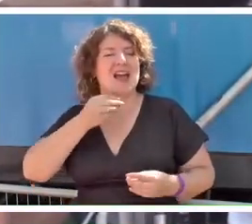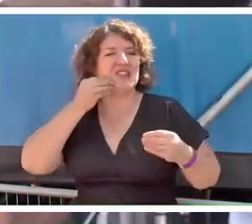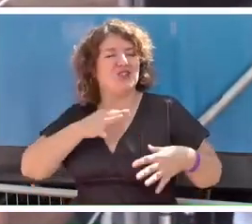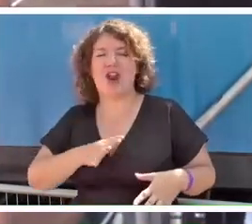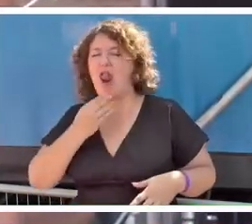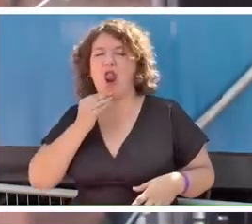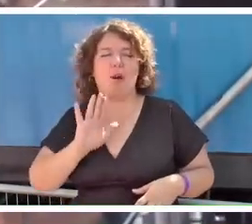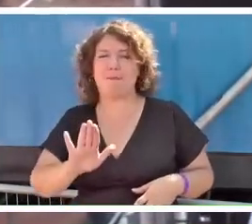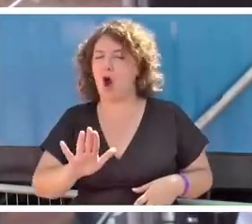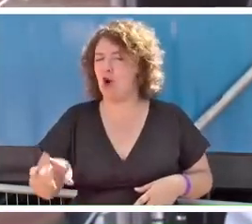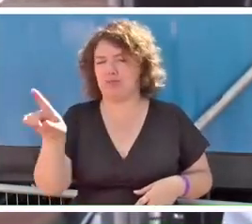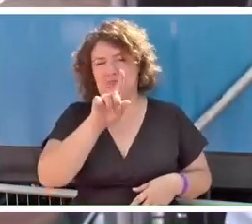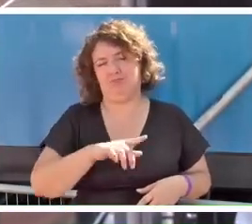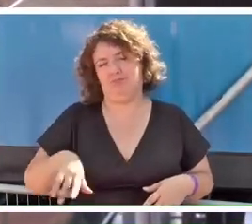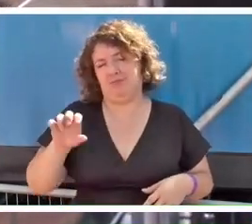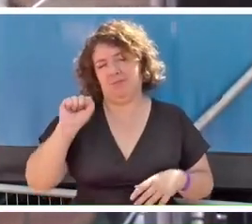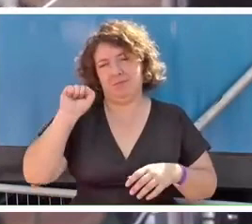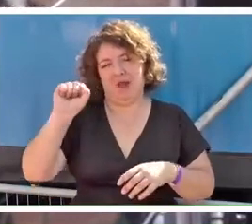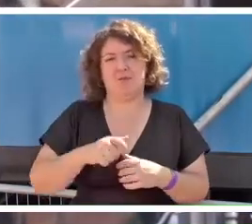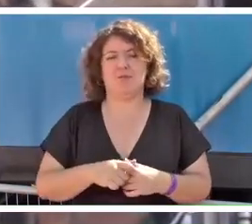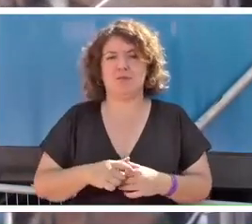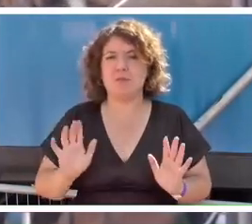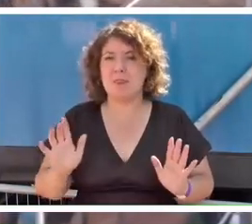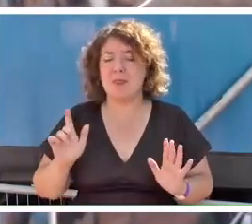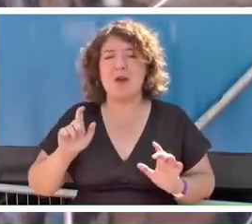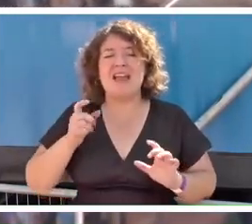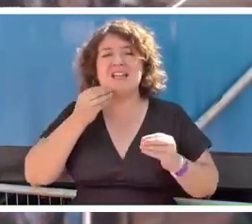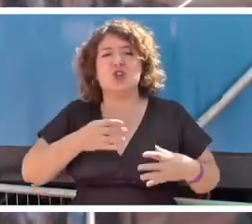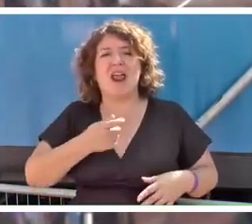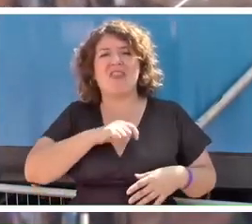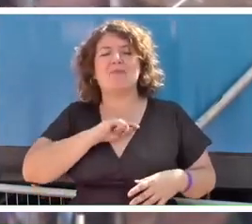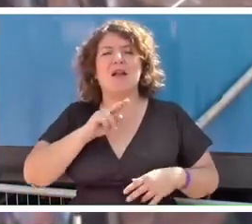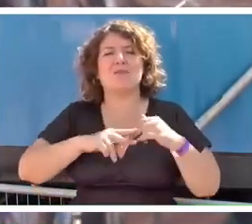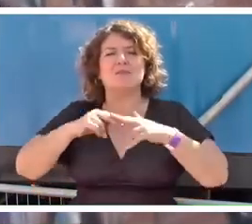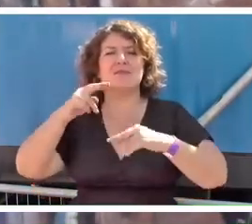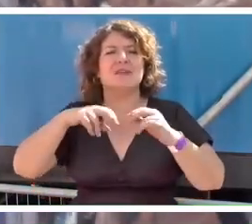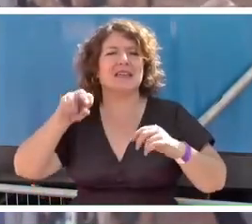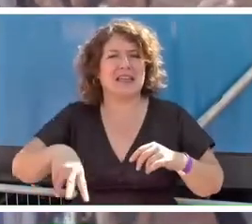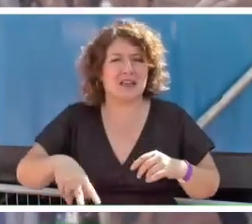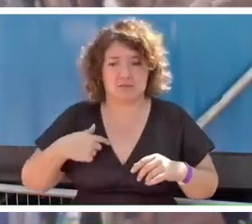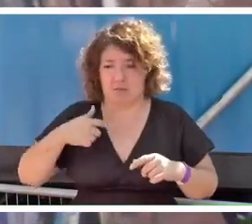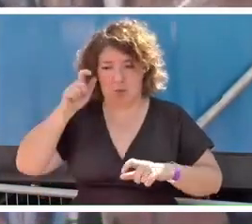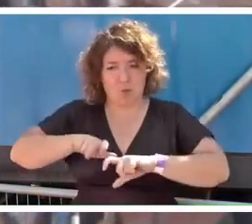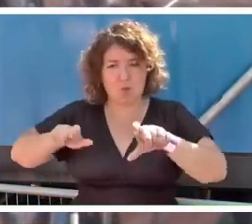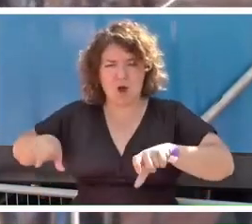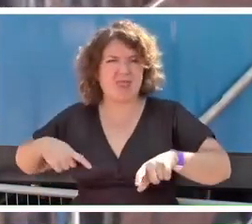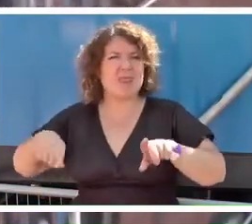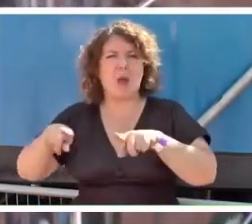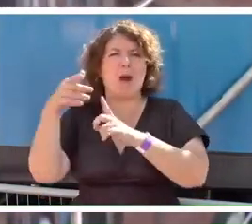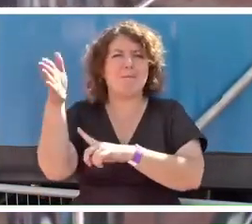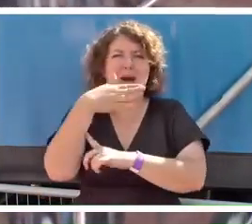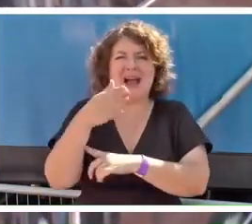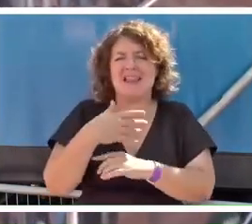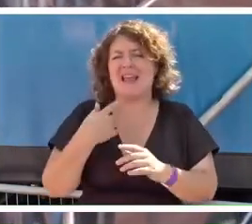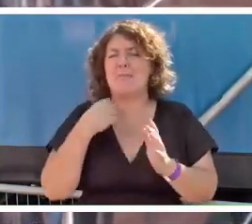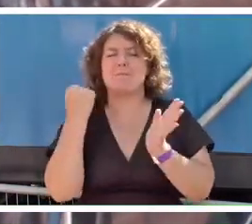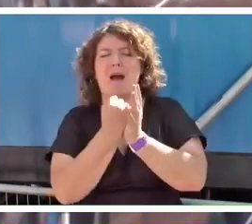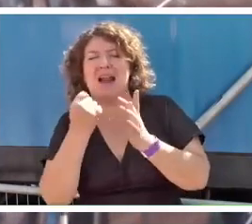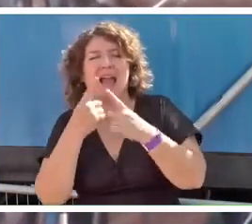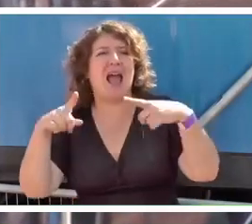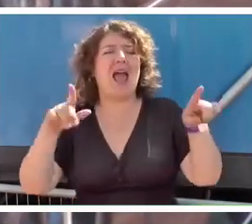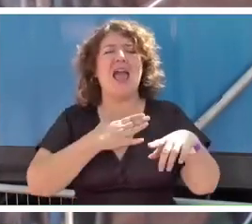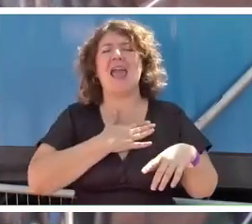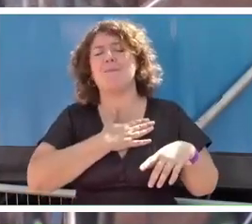bien que la historia de España la hizo nuestro pueblo, que más allá de las banderas, de las siglas, de los himnos,